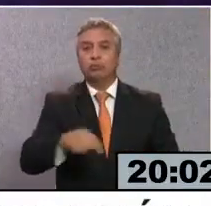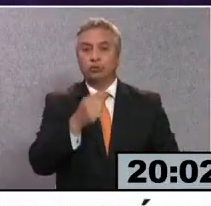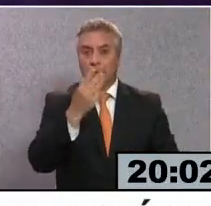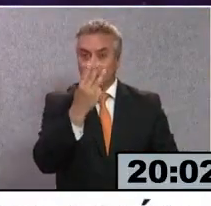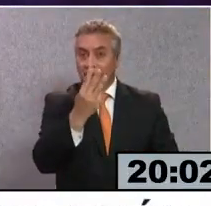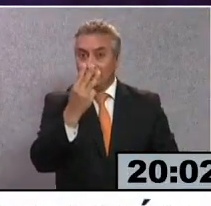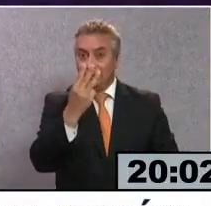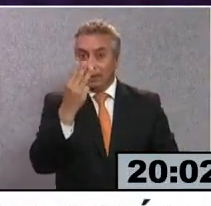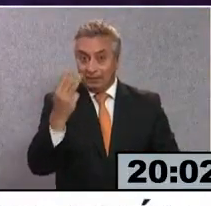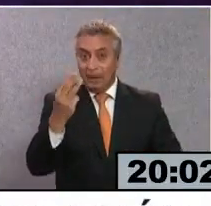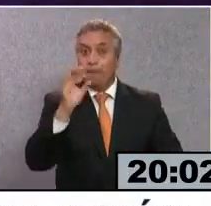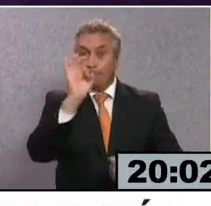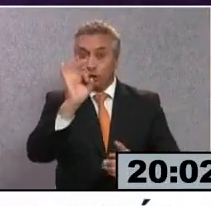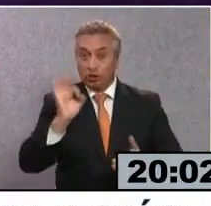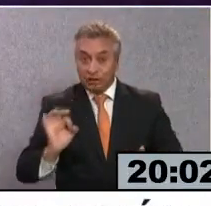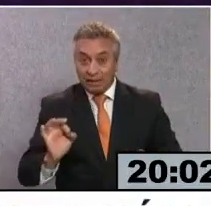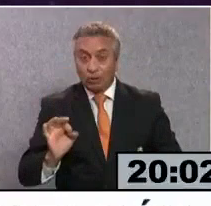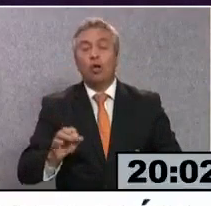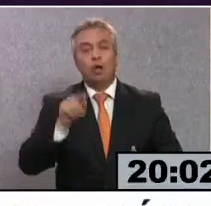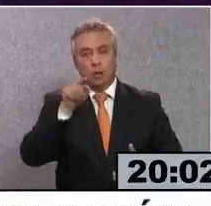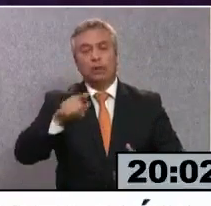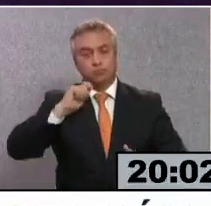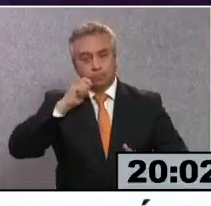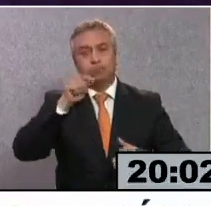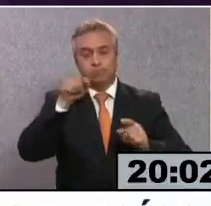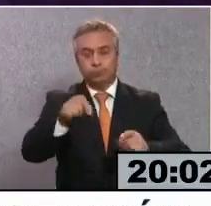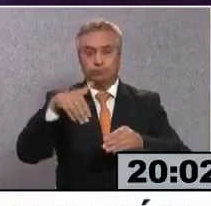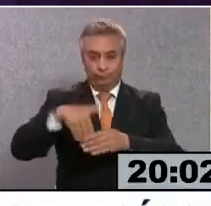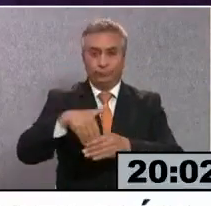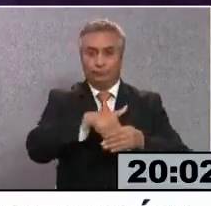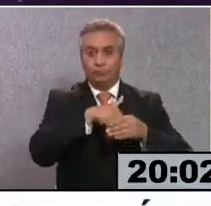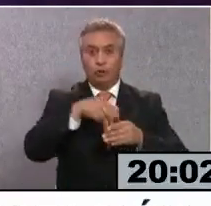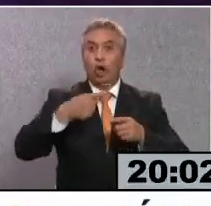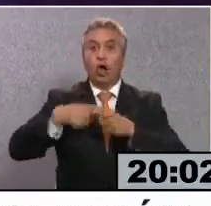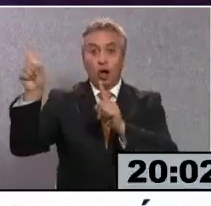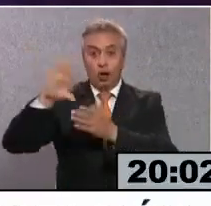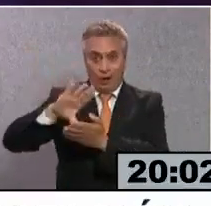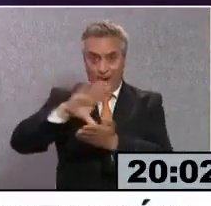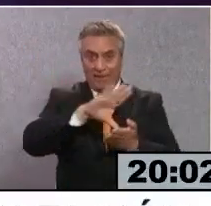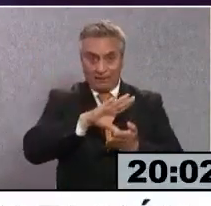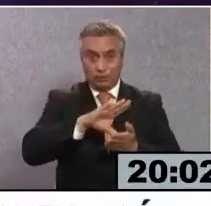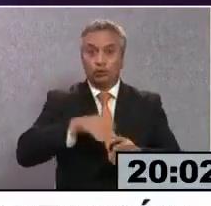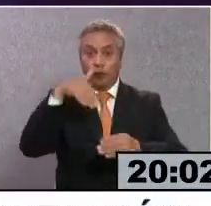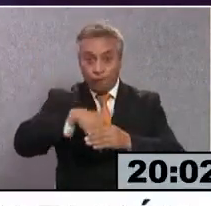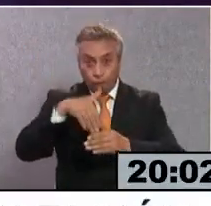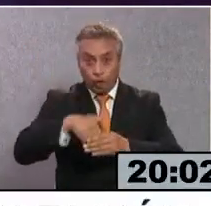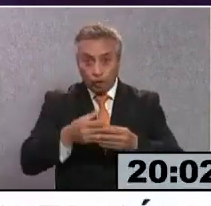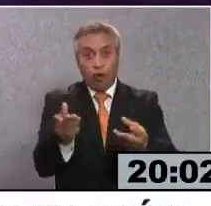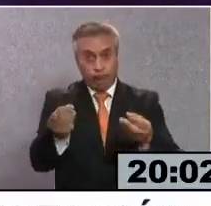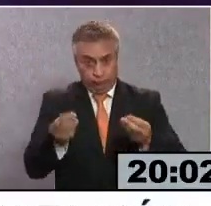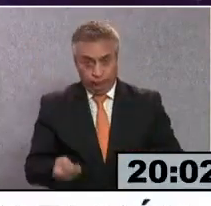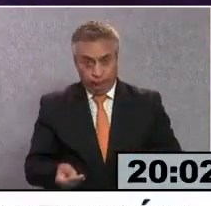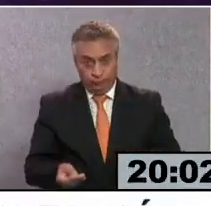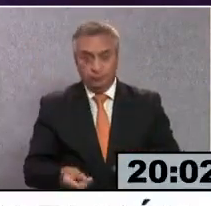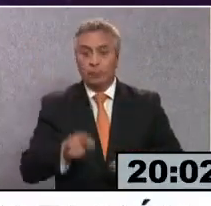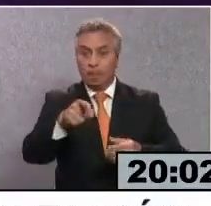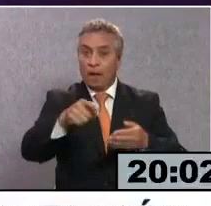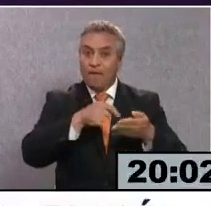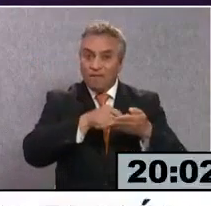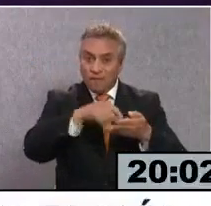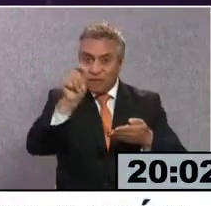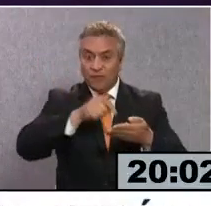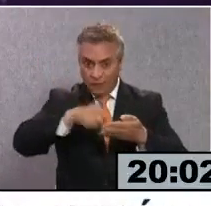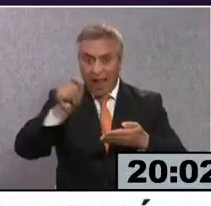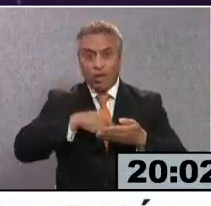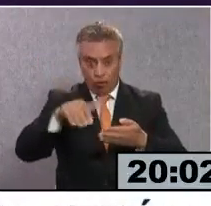33.3% de las mesas totales dispuestas para el plebiscito nacional en el extranjero, los votos recibidos son votos